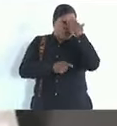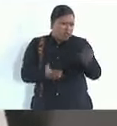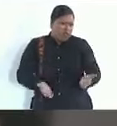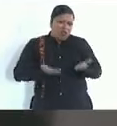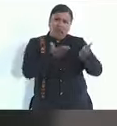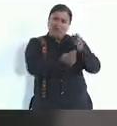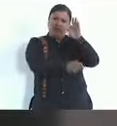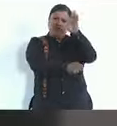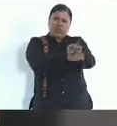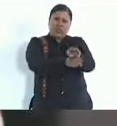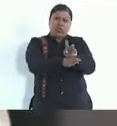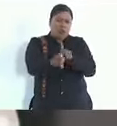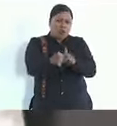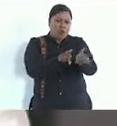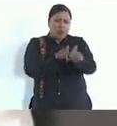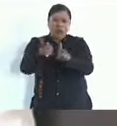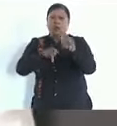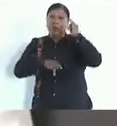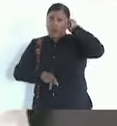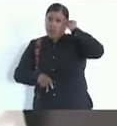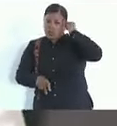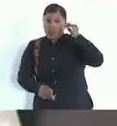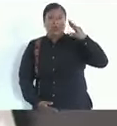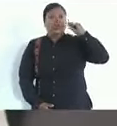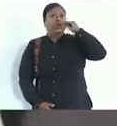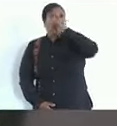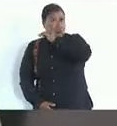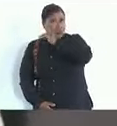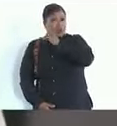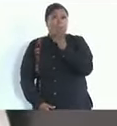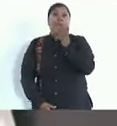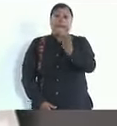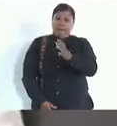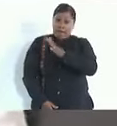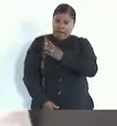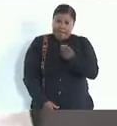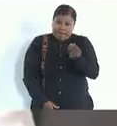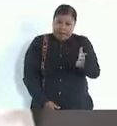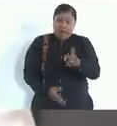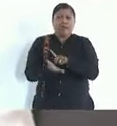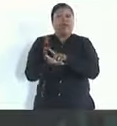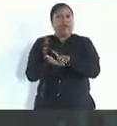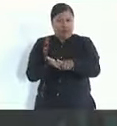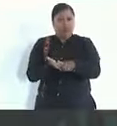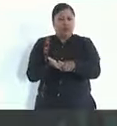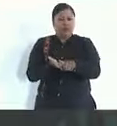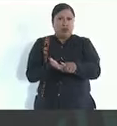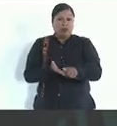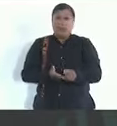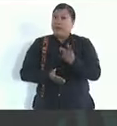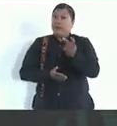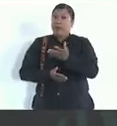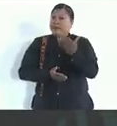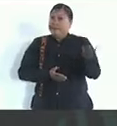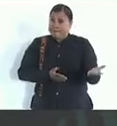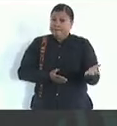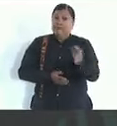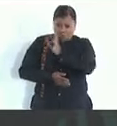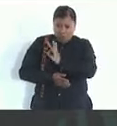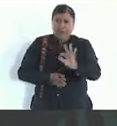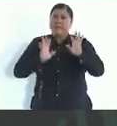los pueblos indígenas y afromexicanos como sujetos de derecho público, pues podrán